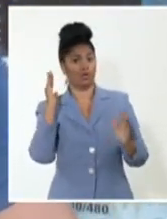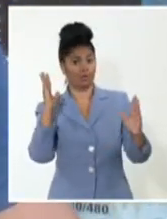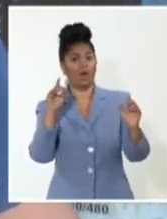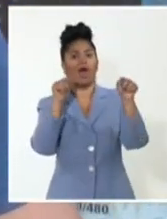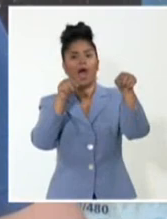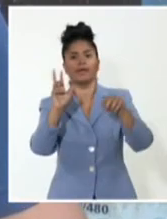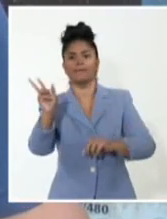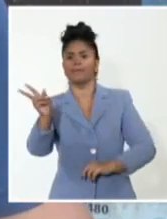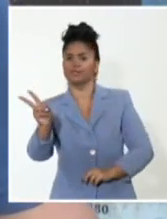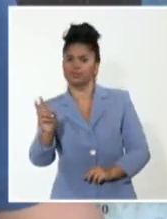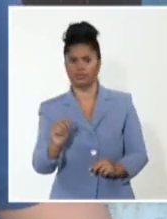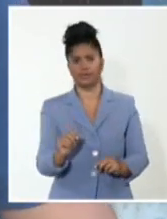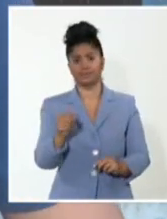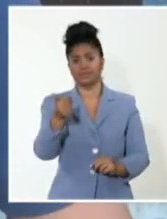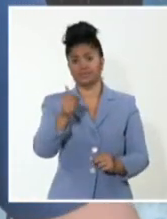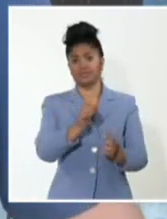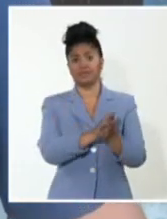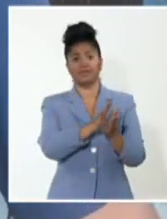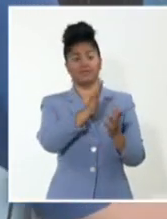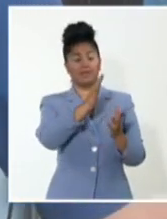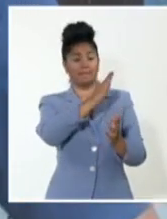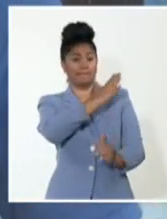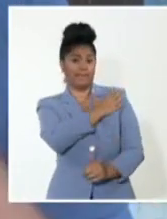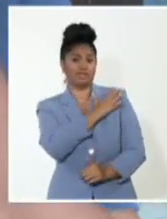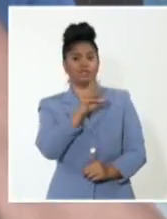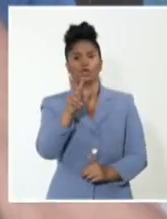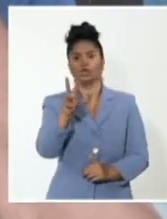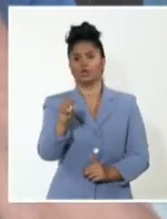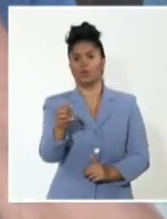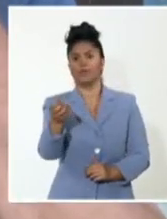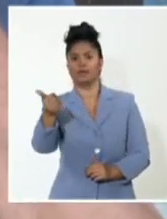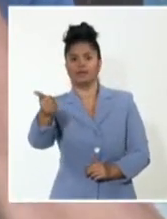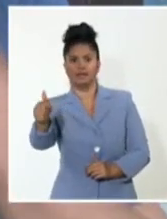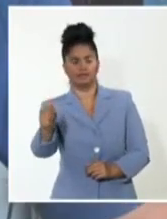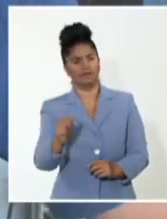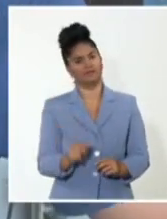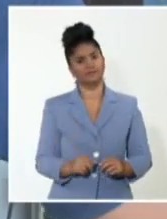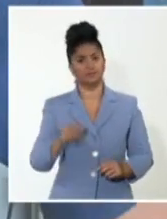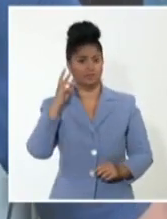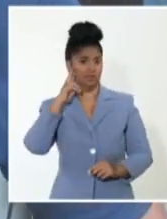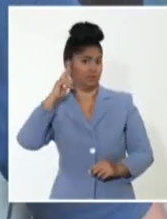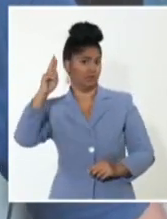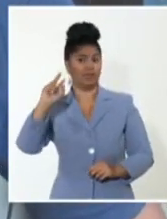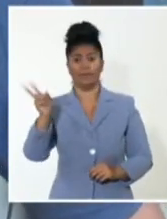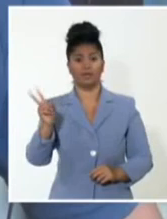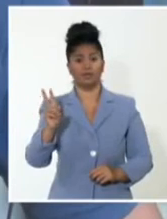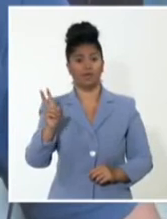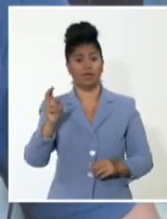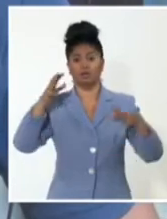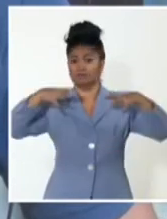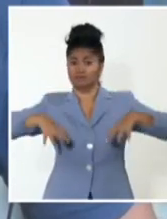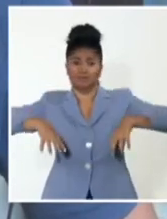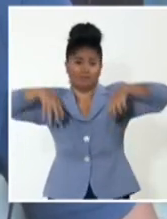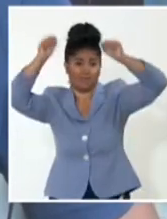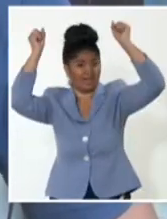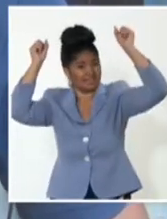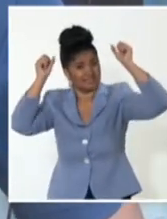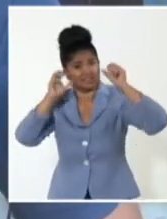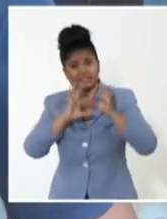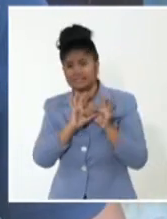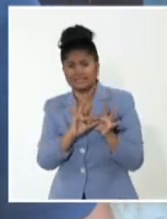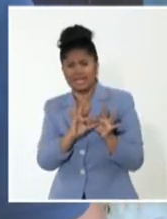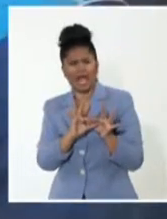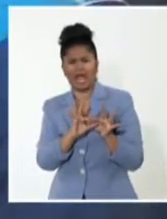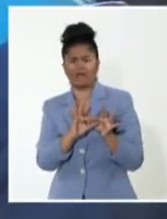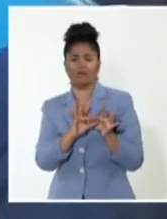el 10 de marzo del 2010, a raíz del sabotaje del sistema eléctrico en Venezuela, y bueno, allí me